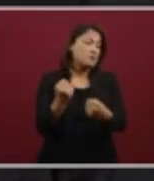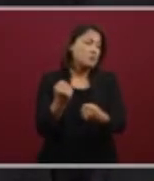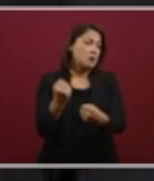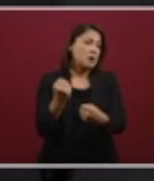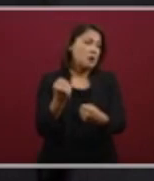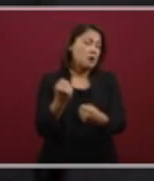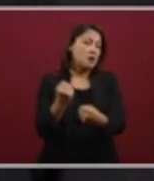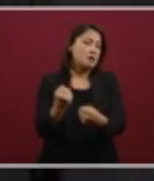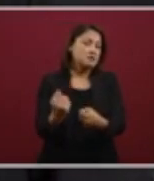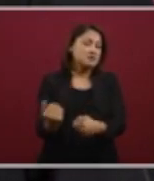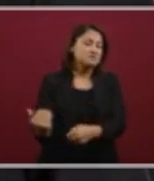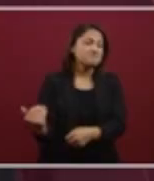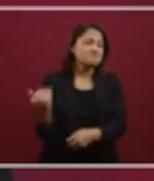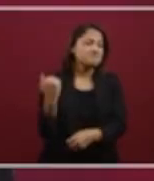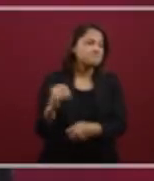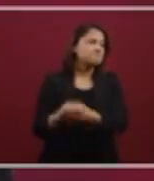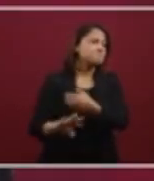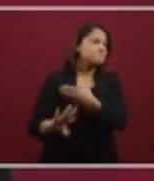pero vamos a resistir.